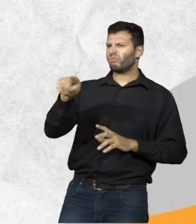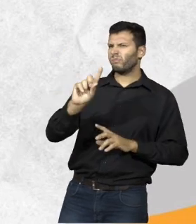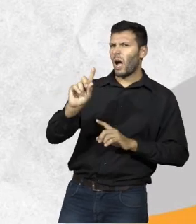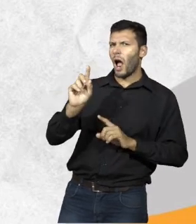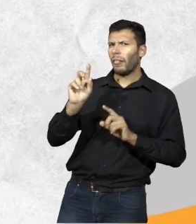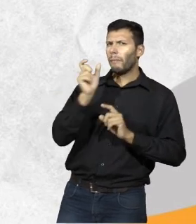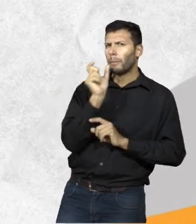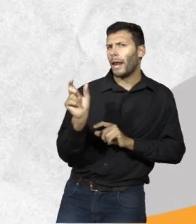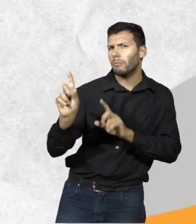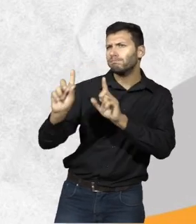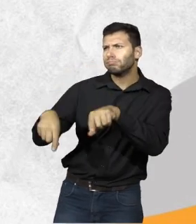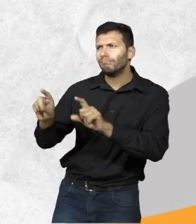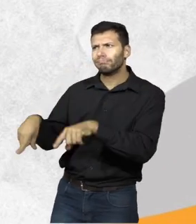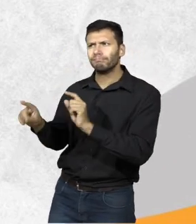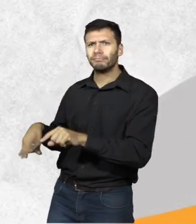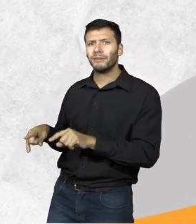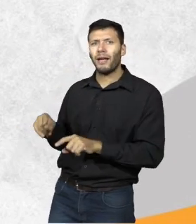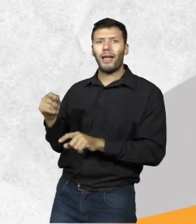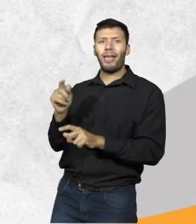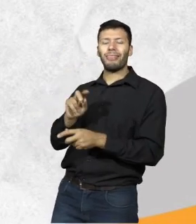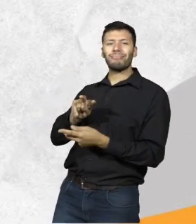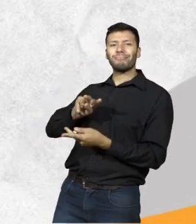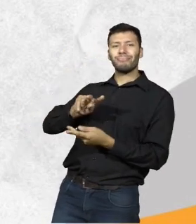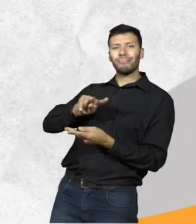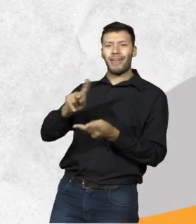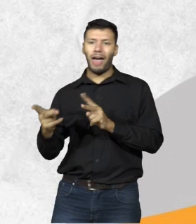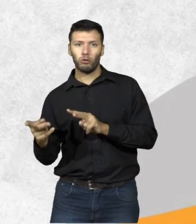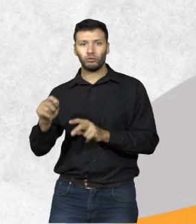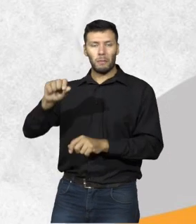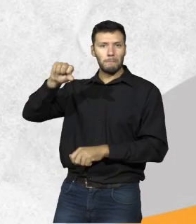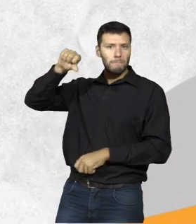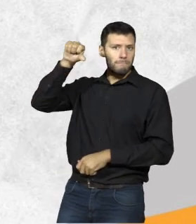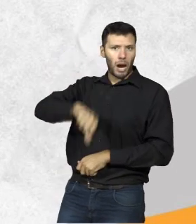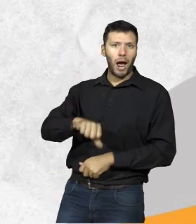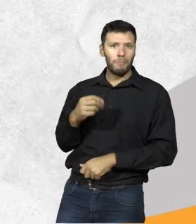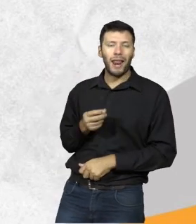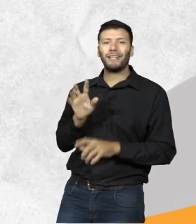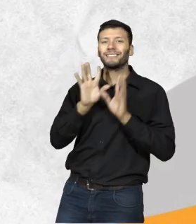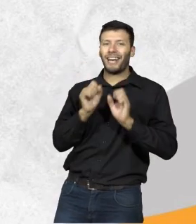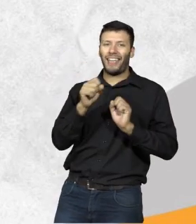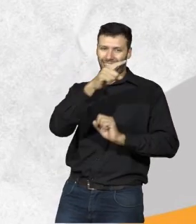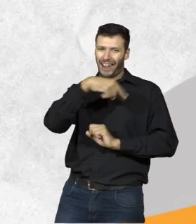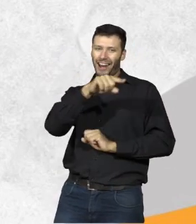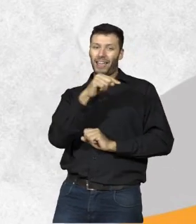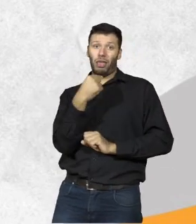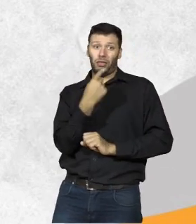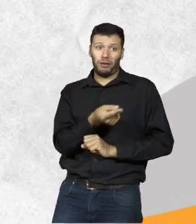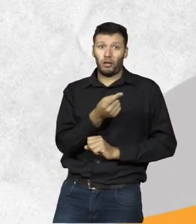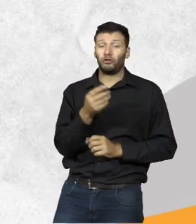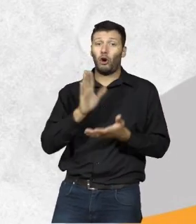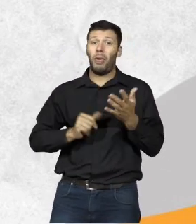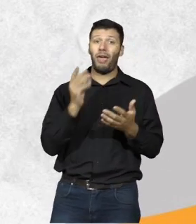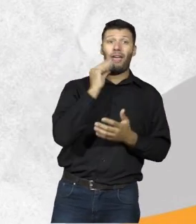término medio ambiente surge de una mala traducción de una secretaria de la conferencia de Estocolmo, que tenía que traducir del inglés al